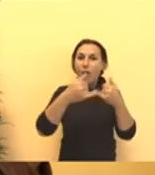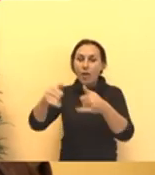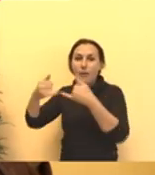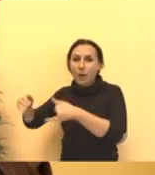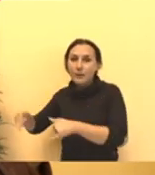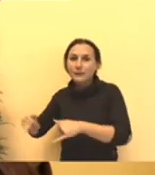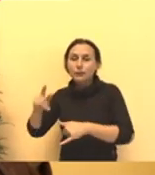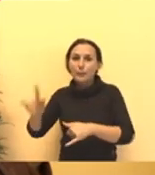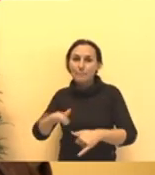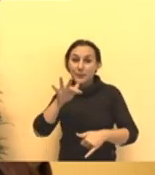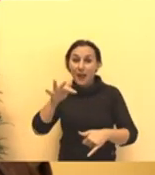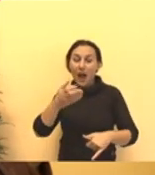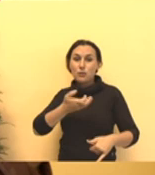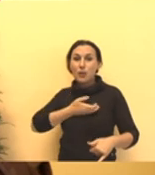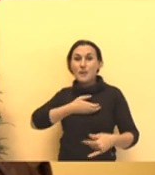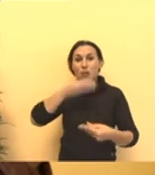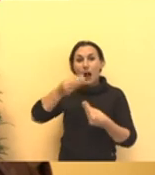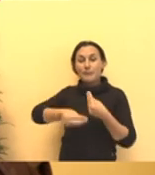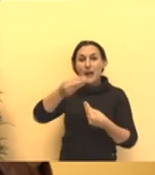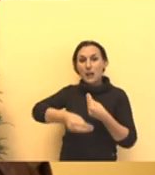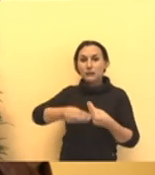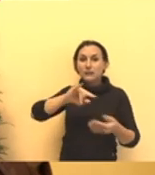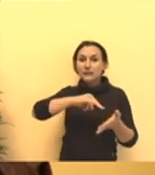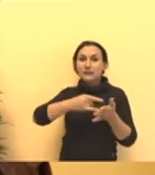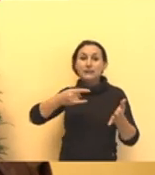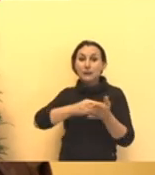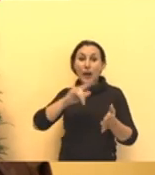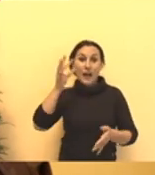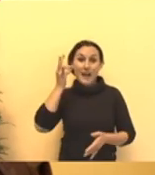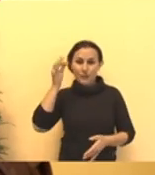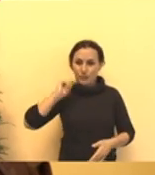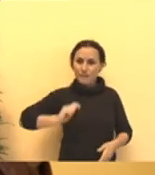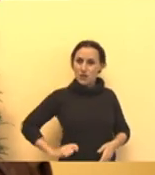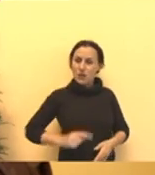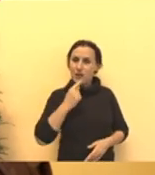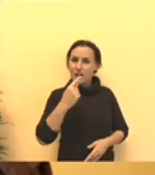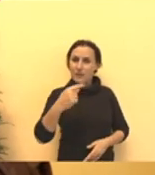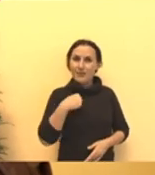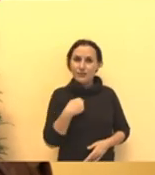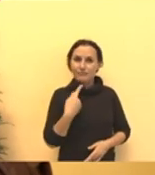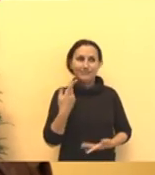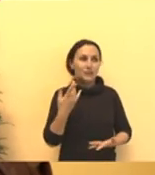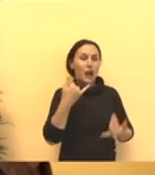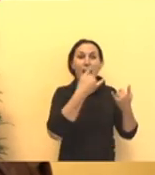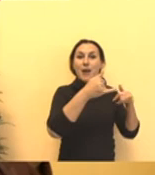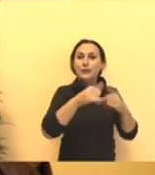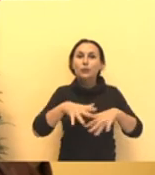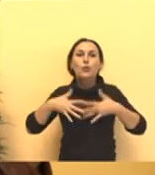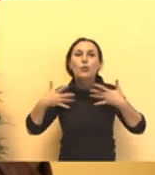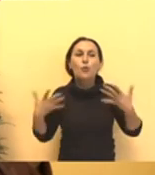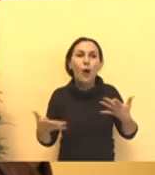Palmas, la técnico, se me dirigió a mí y el acto consistía en que daban a todas las asociaciones